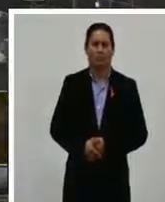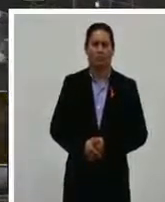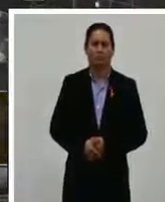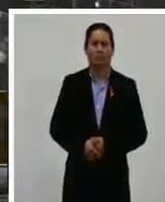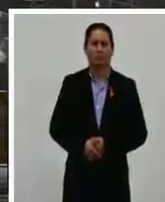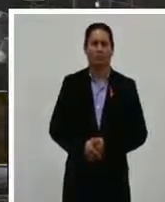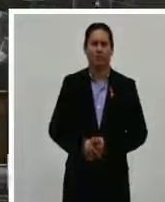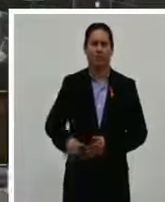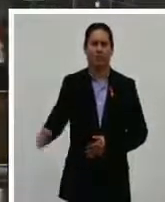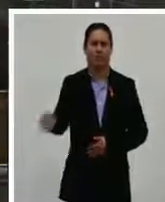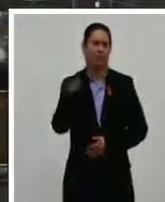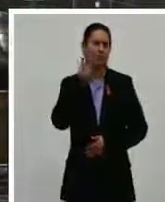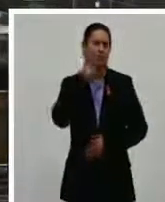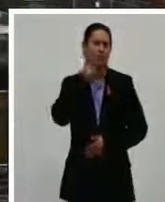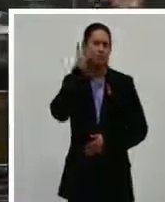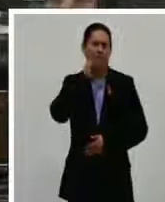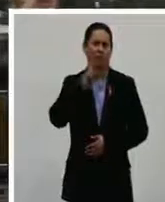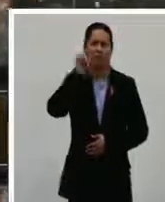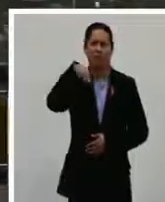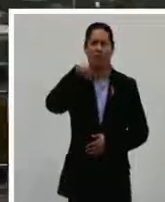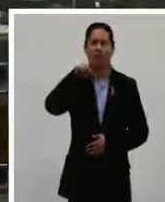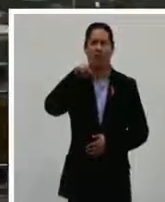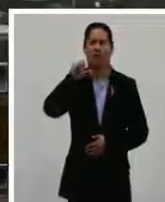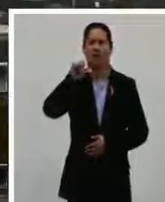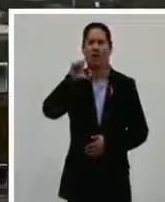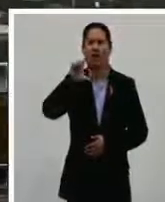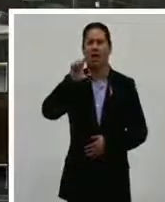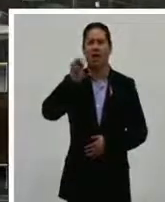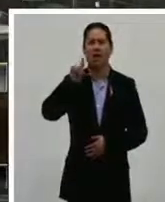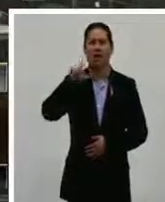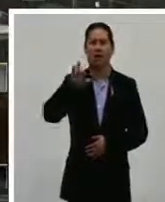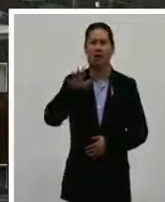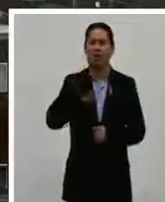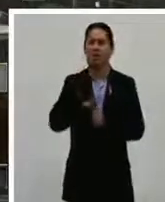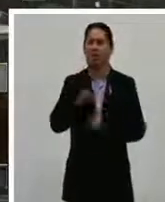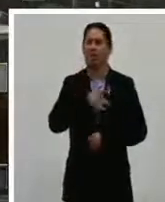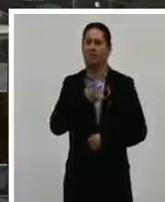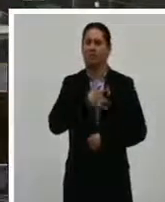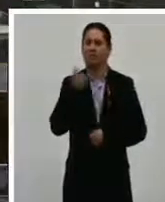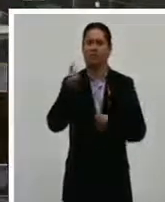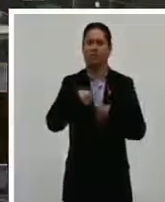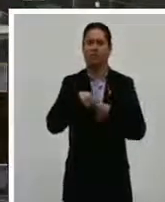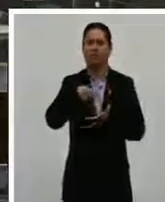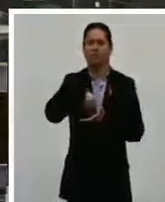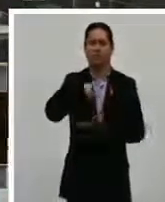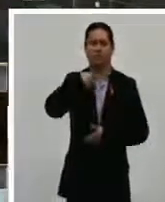diputada maría elena villatoro culebro en qué sentido su participación